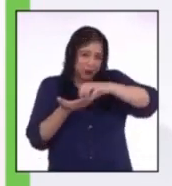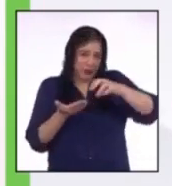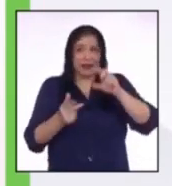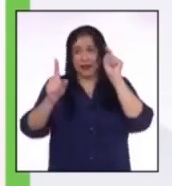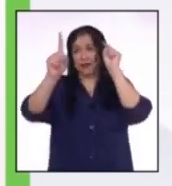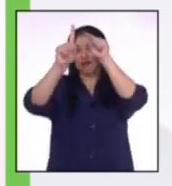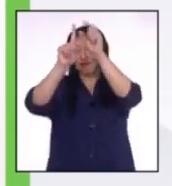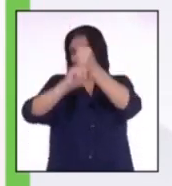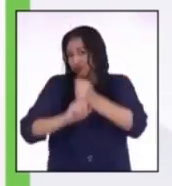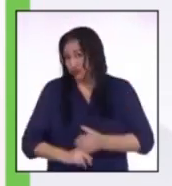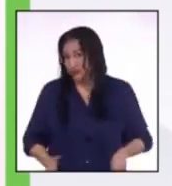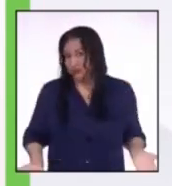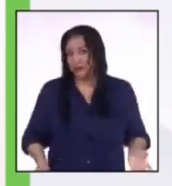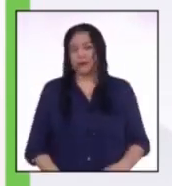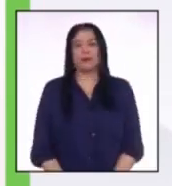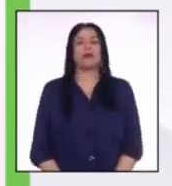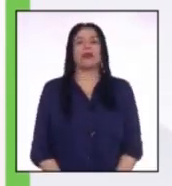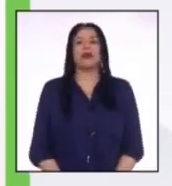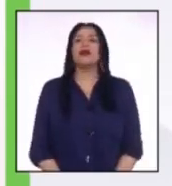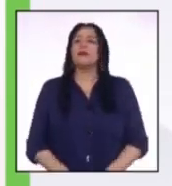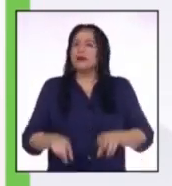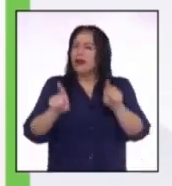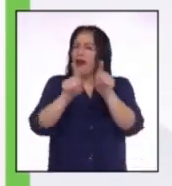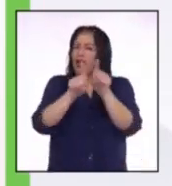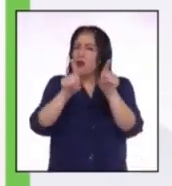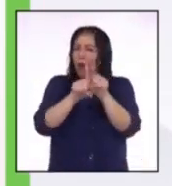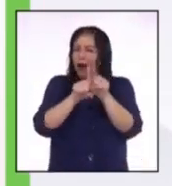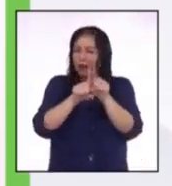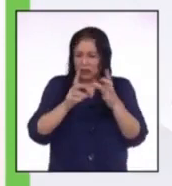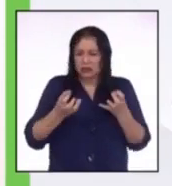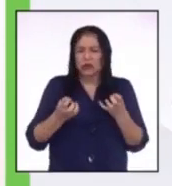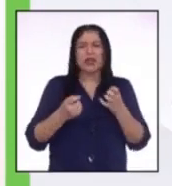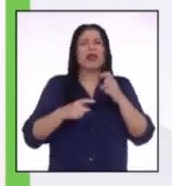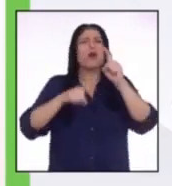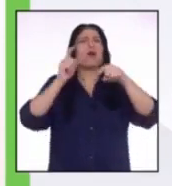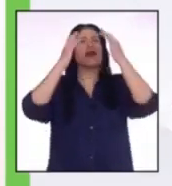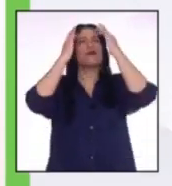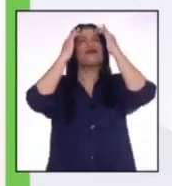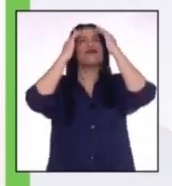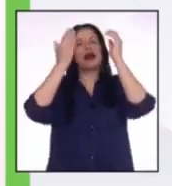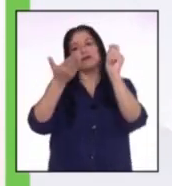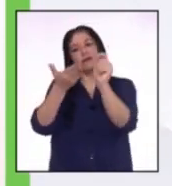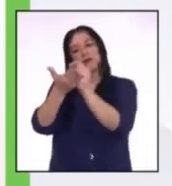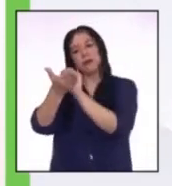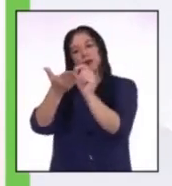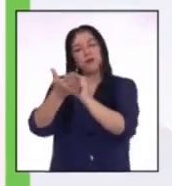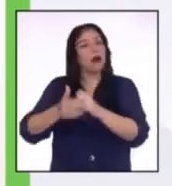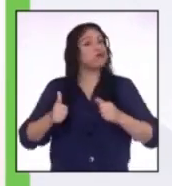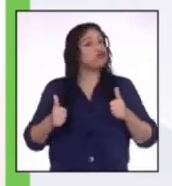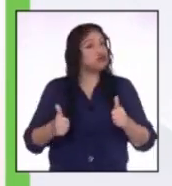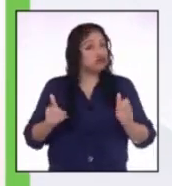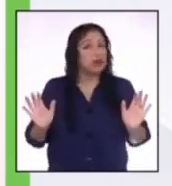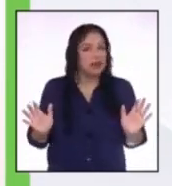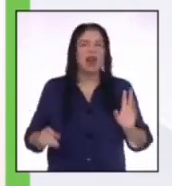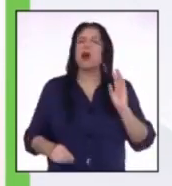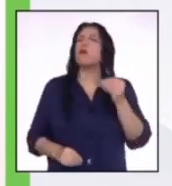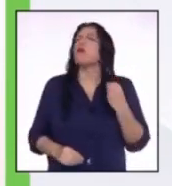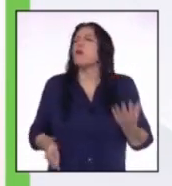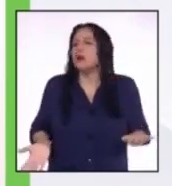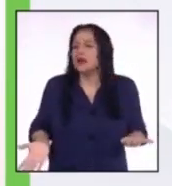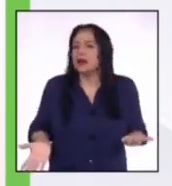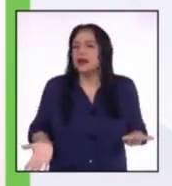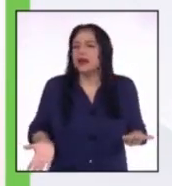que buscamos pues usted es lo mismo cuando queremos escribir un texto de modo exitoso porque